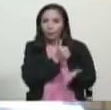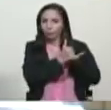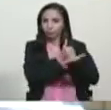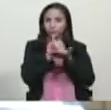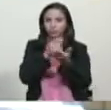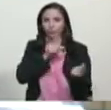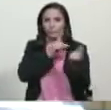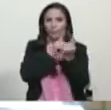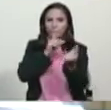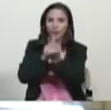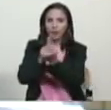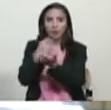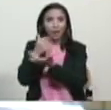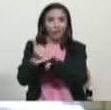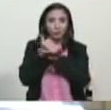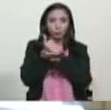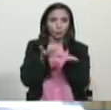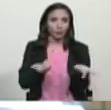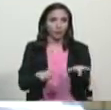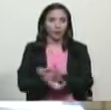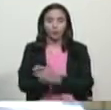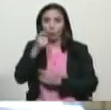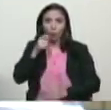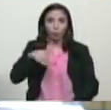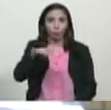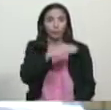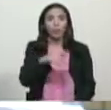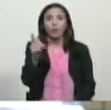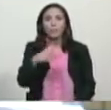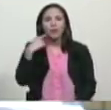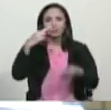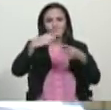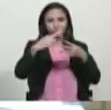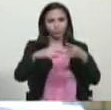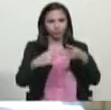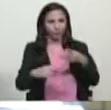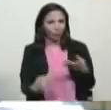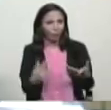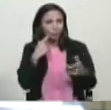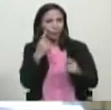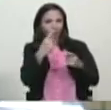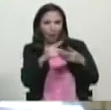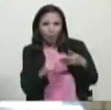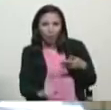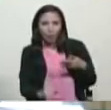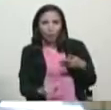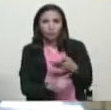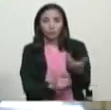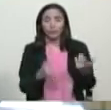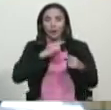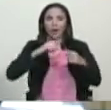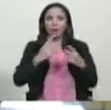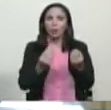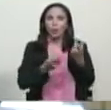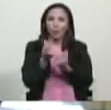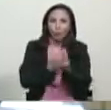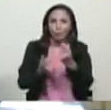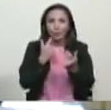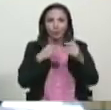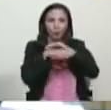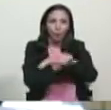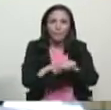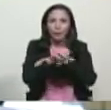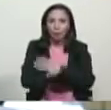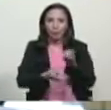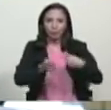el autosustento de la materia prima, de los productos para el ciclo económico virtuoso,